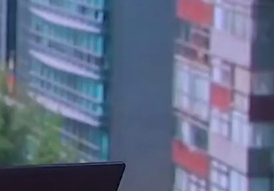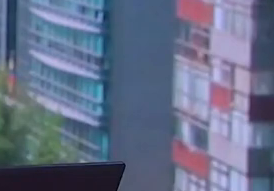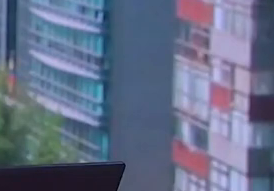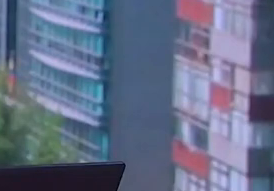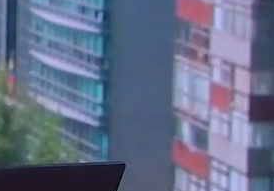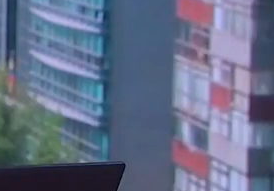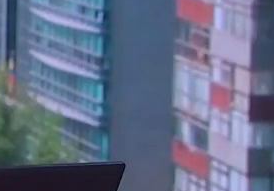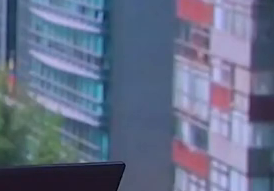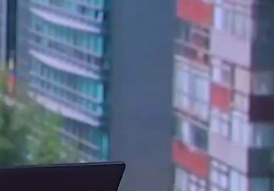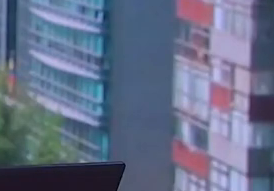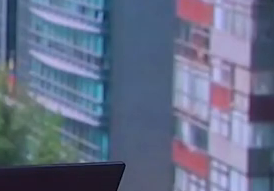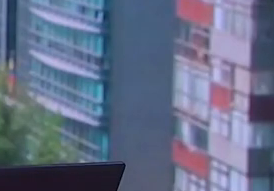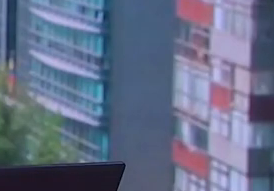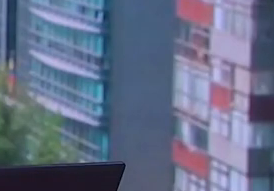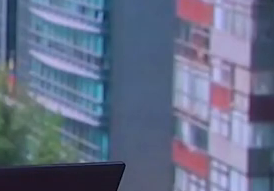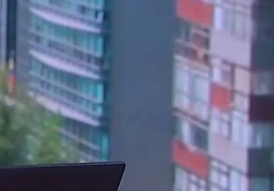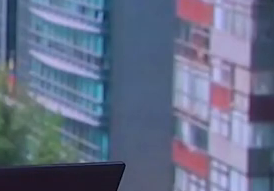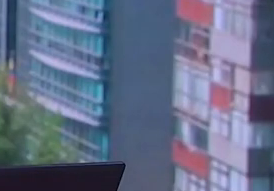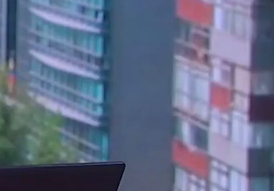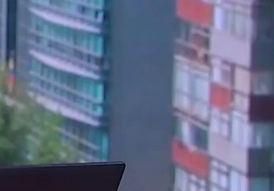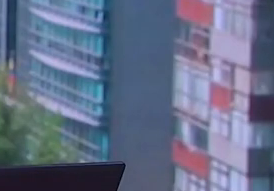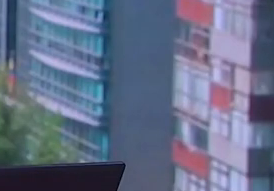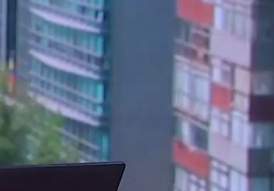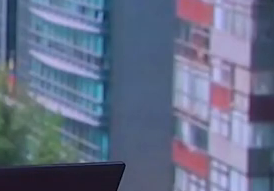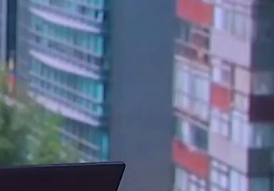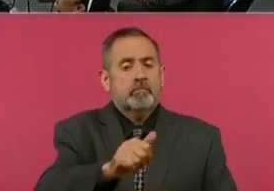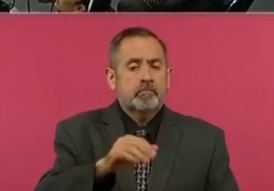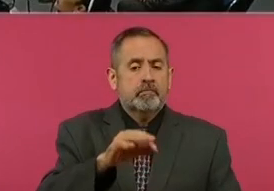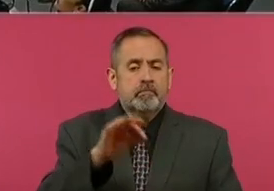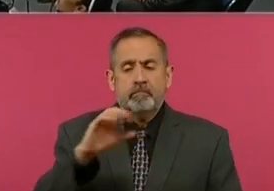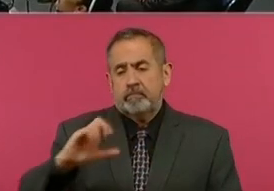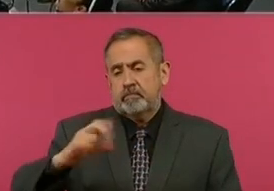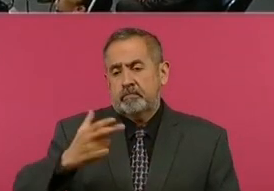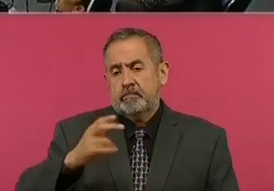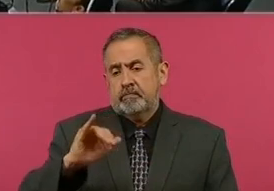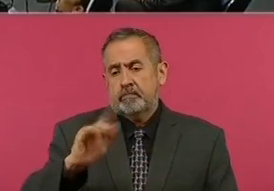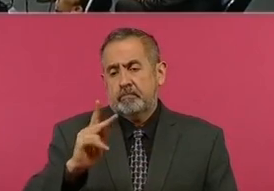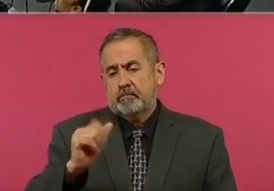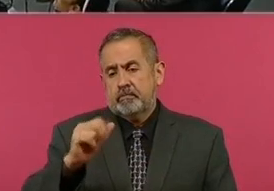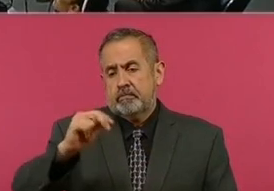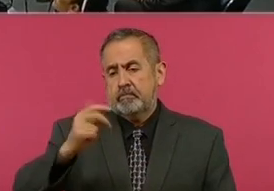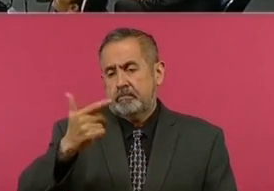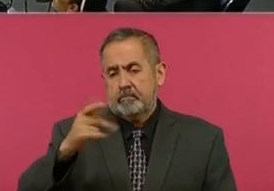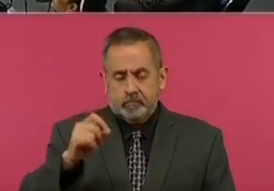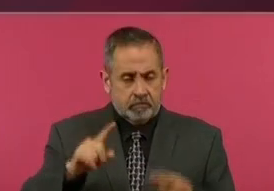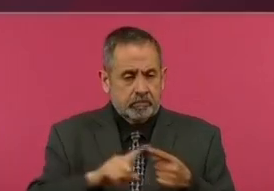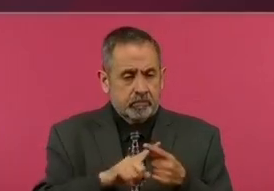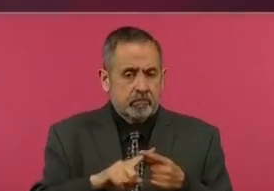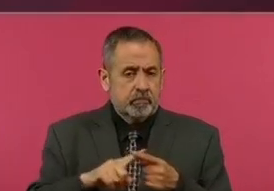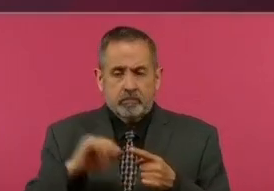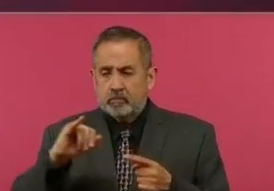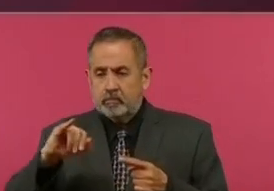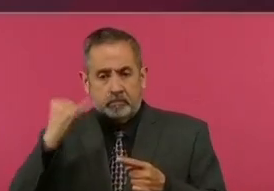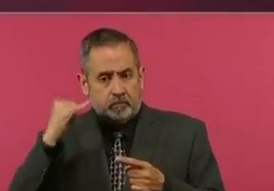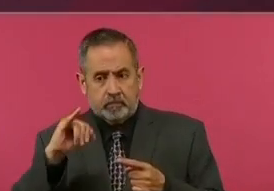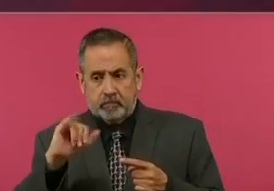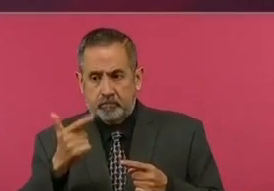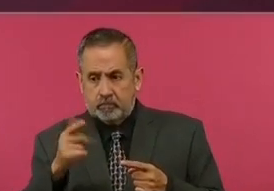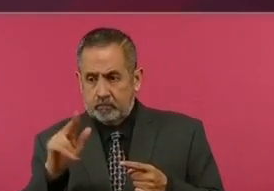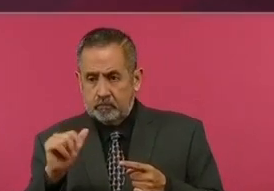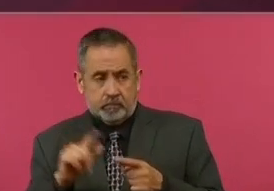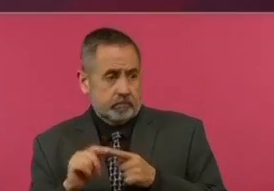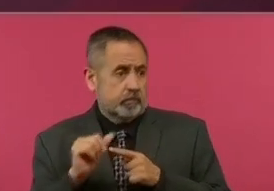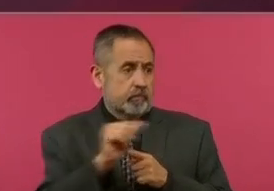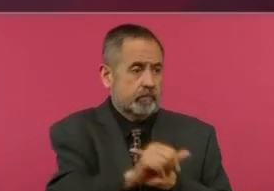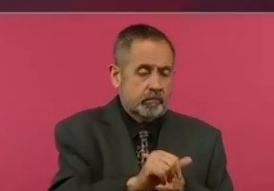Durante su conferencia de prensa en Palacio Nacional, el presidente Andrés Manuel López Obrador informó que ya se investiga el asesinato del empresario José Guadalupe Fuentes Brito y su